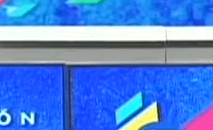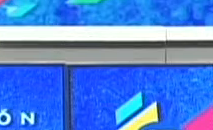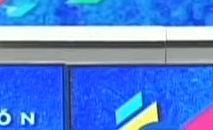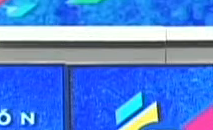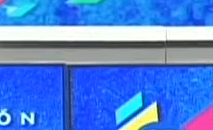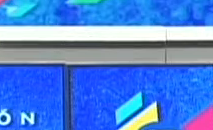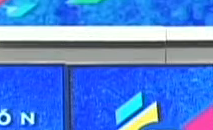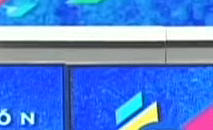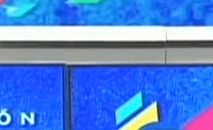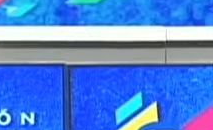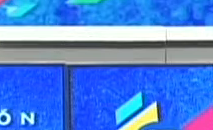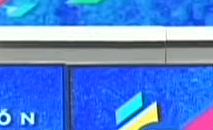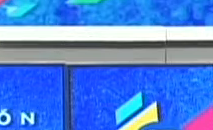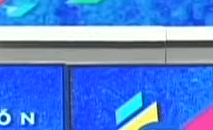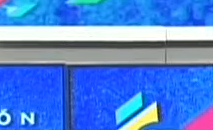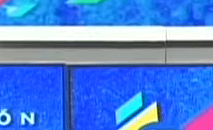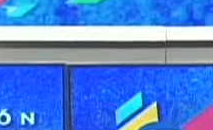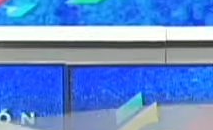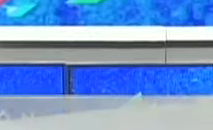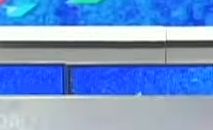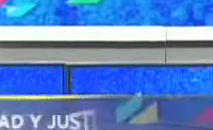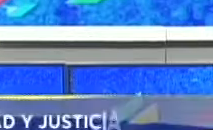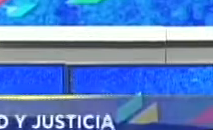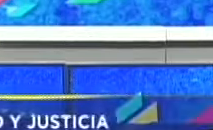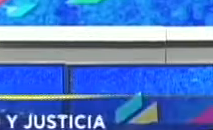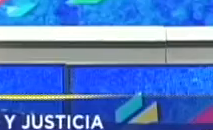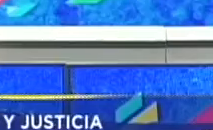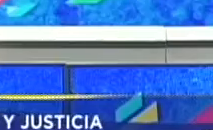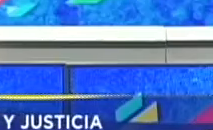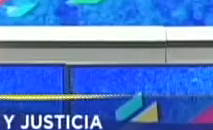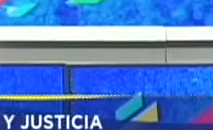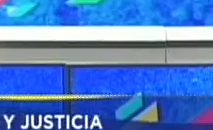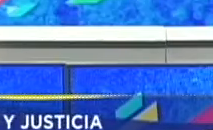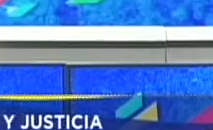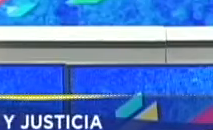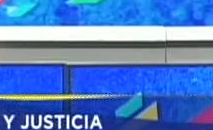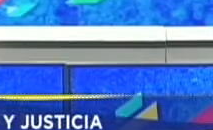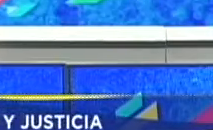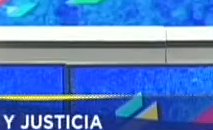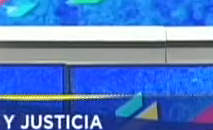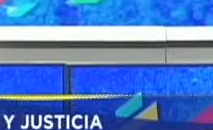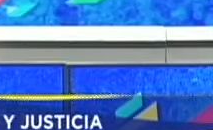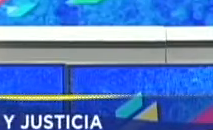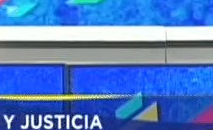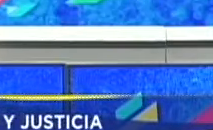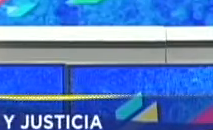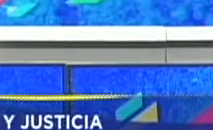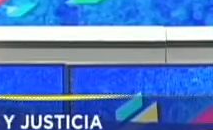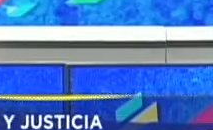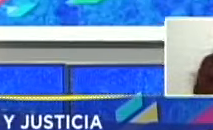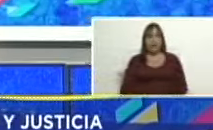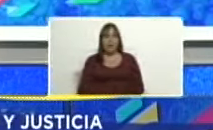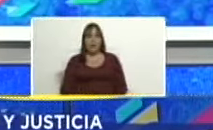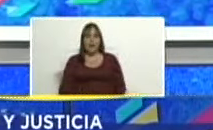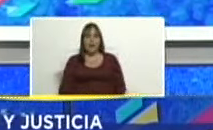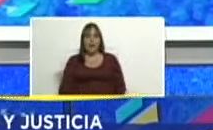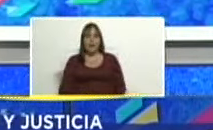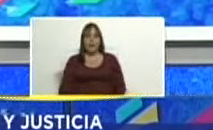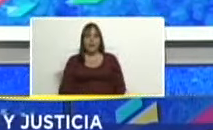Todos los planes, todas las gobernaciones, todas las alcaldías. Nosotros no podemos descuidar nuestro